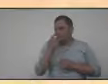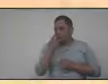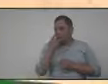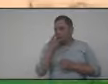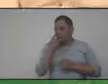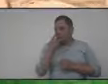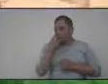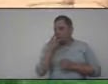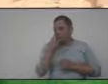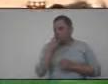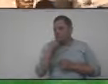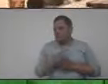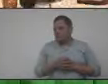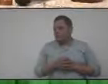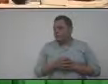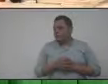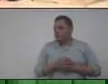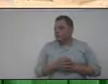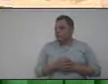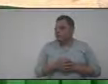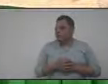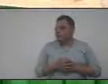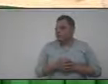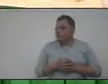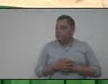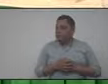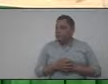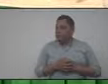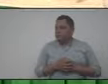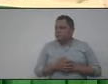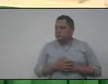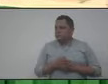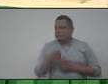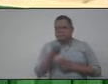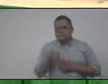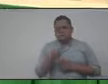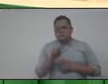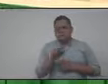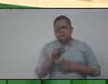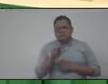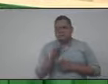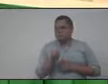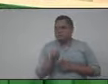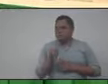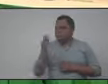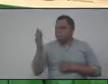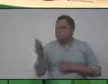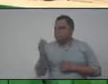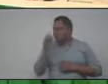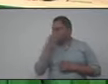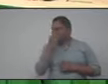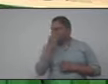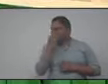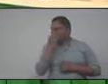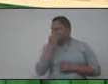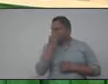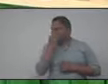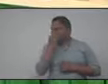¿Me permite este micrófono, por favor? Listo. Y voy a invitar a Sarita a que se ponga de pie acá conmigo. Acá, por favor. Sarita,